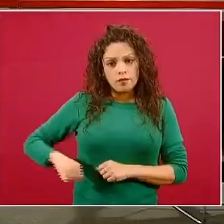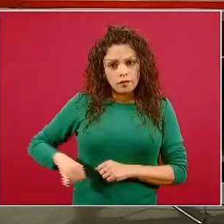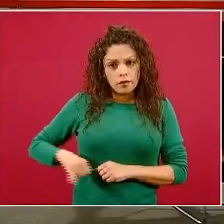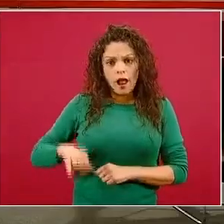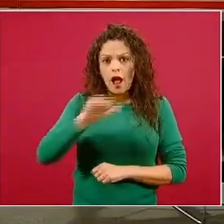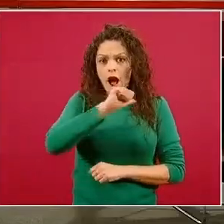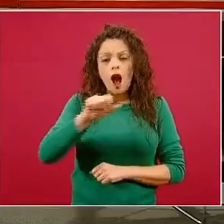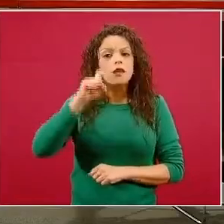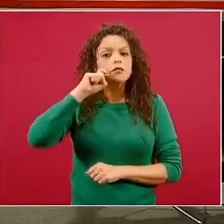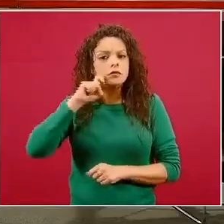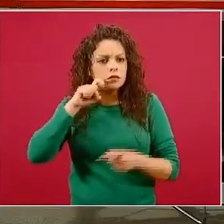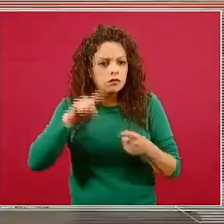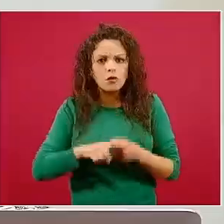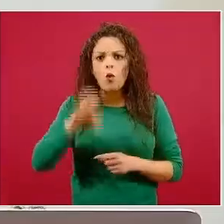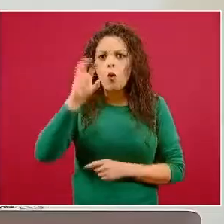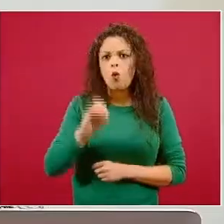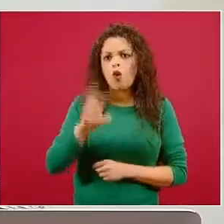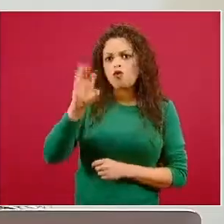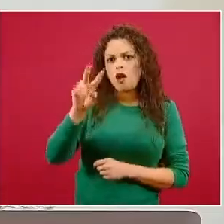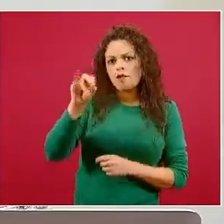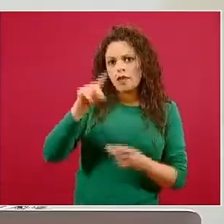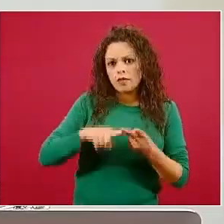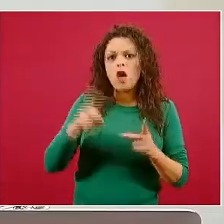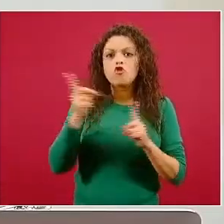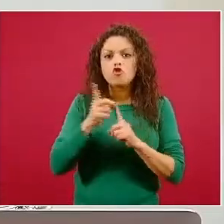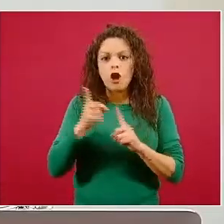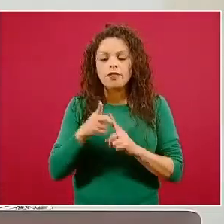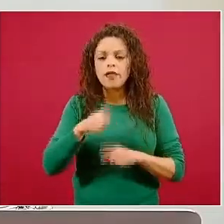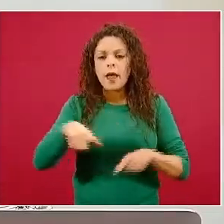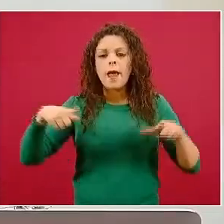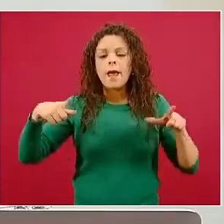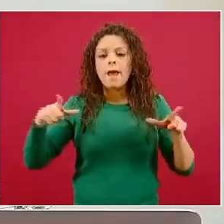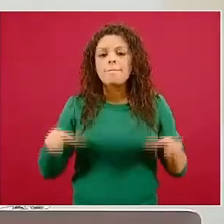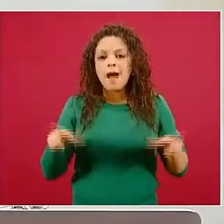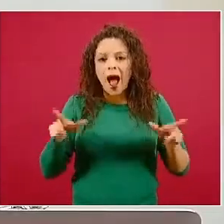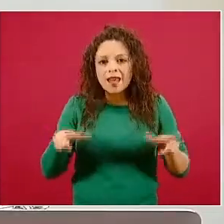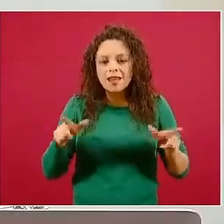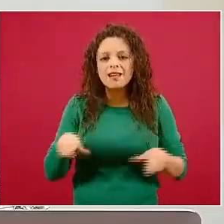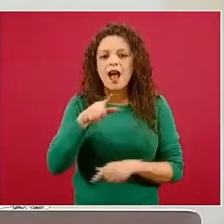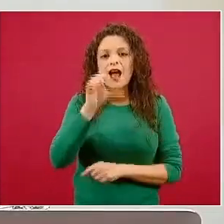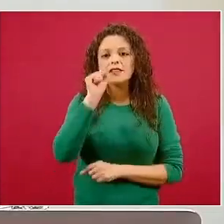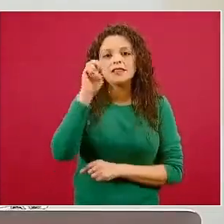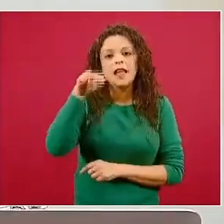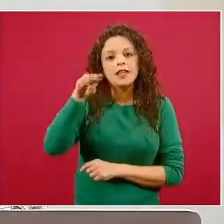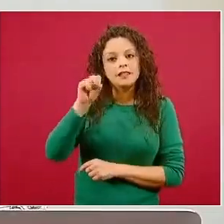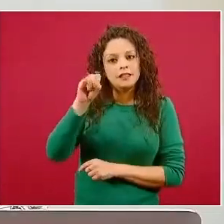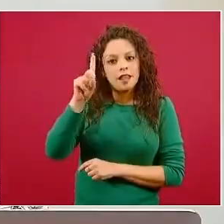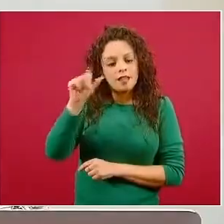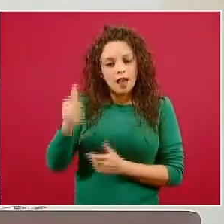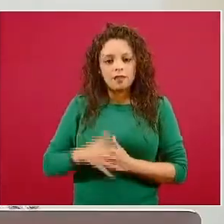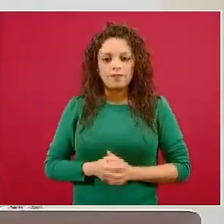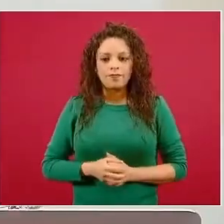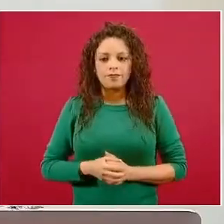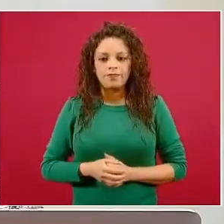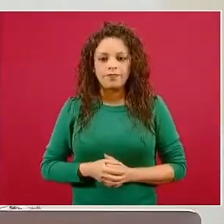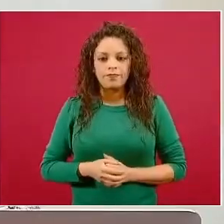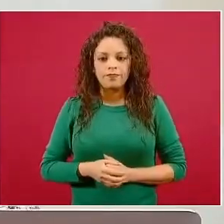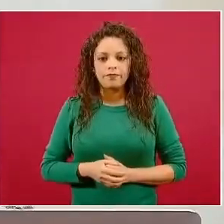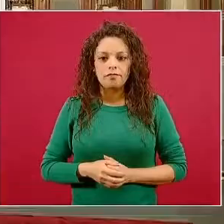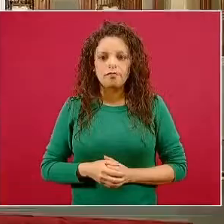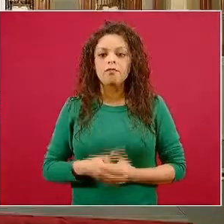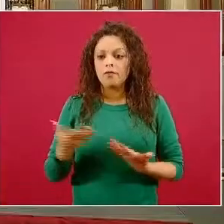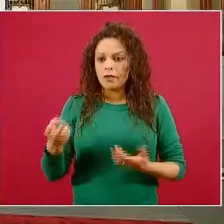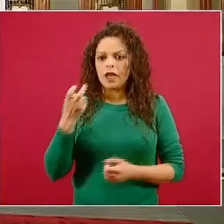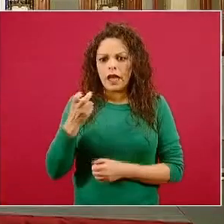en la página de Cencida, donde líderes y expertos comunitarios nos hablan justamente de